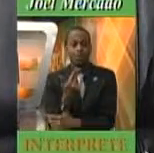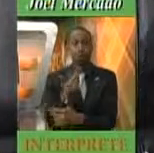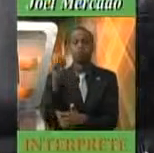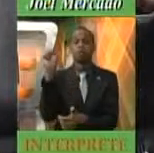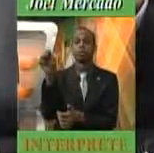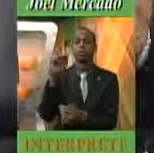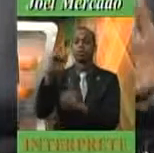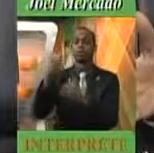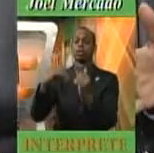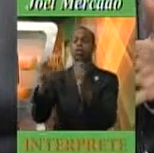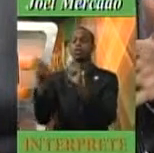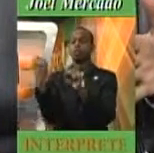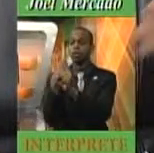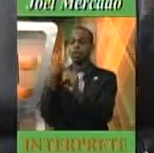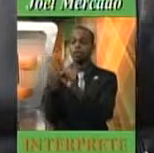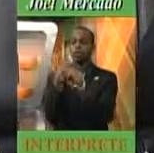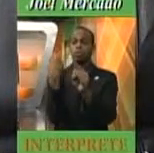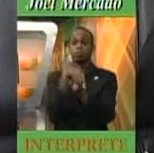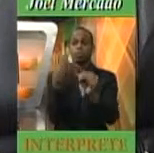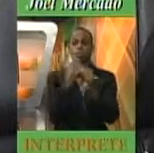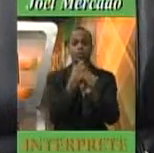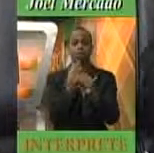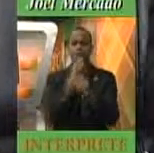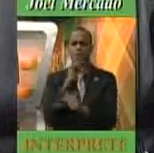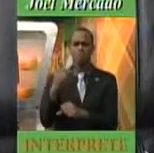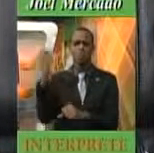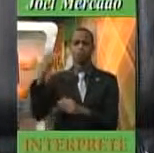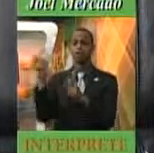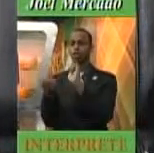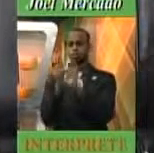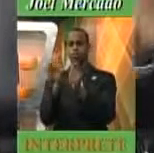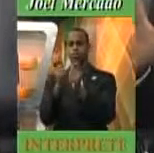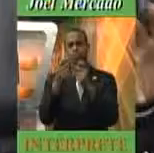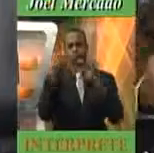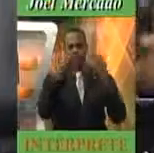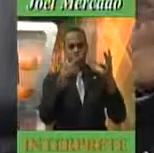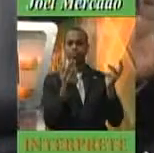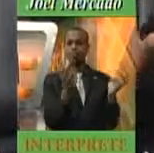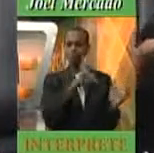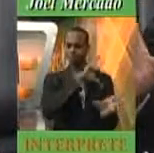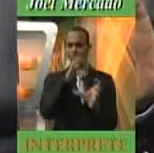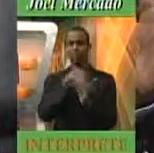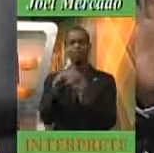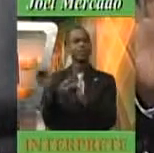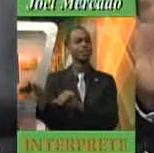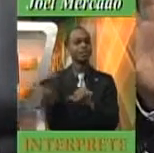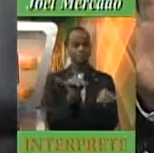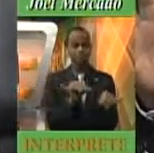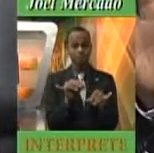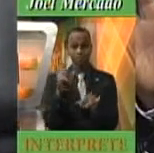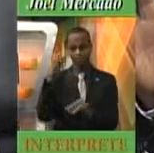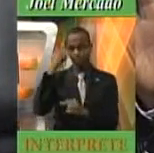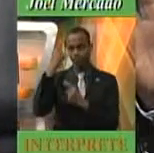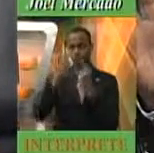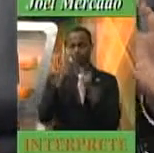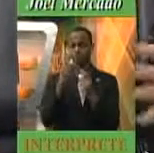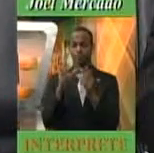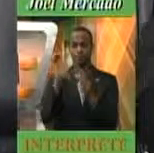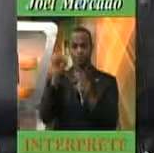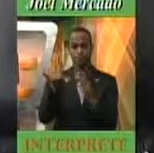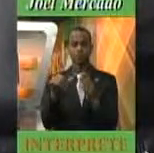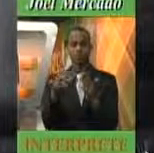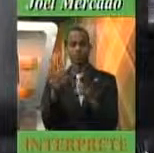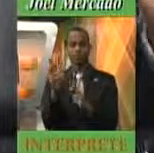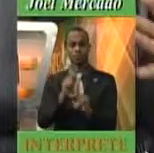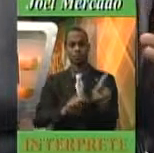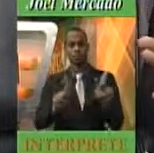lo que se va a remodelar, de las viejas, sin hacer los ajustes necesarios, pensando en esta población. Y